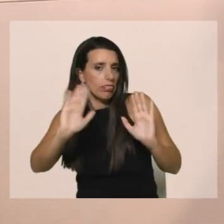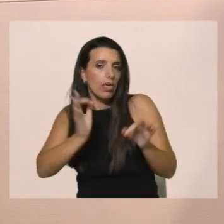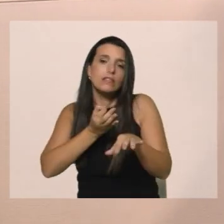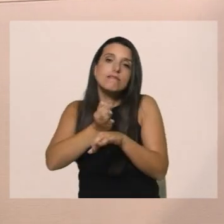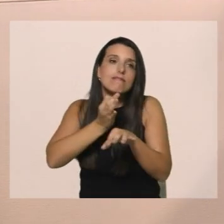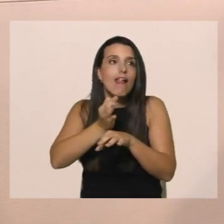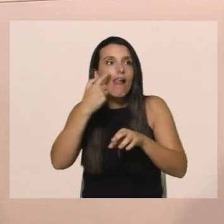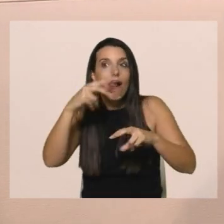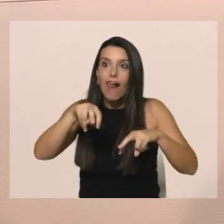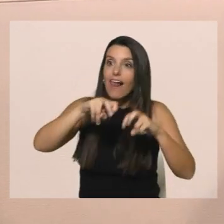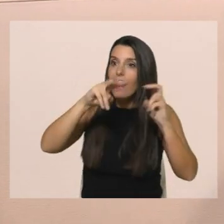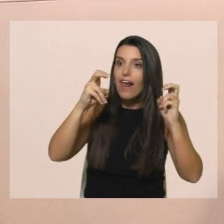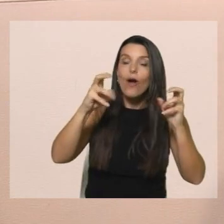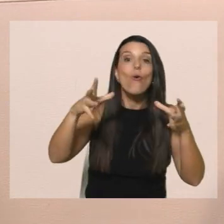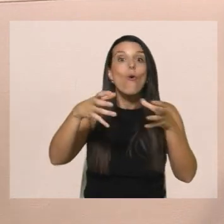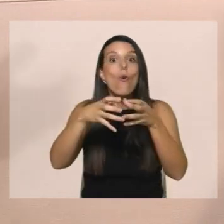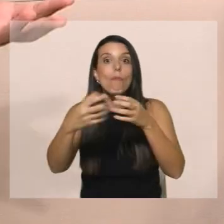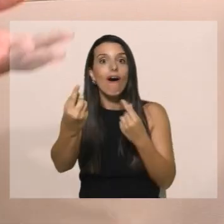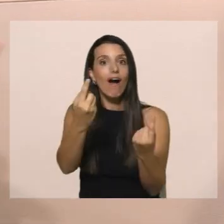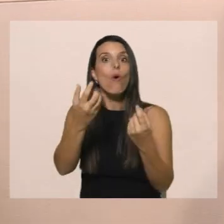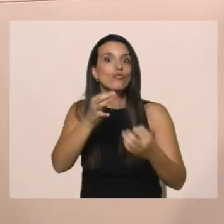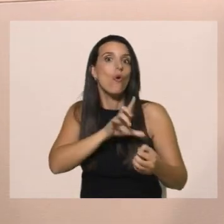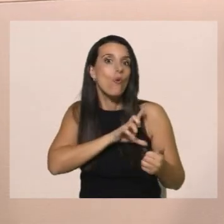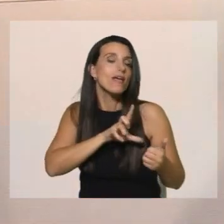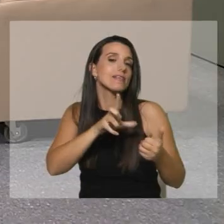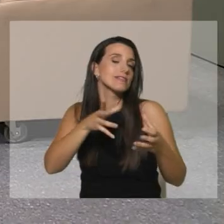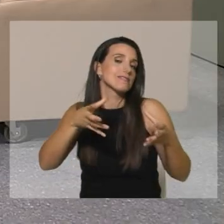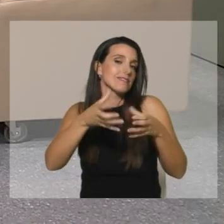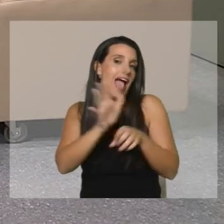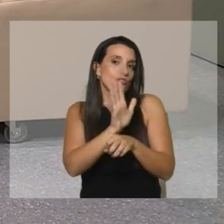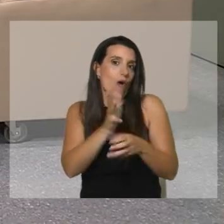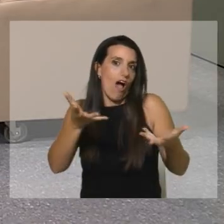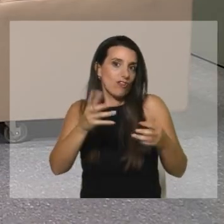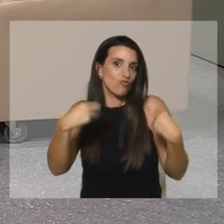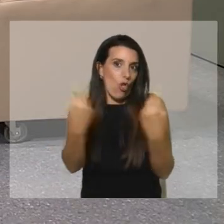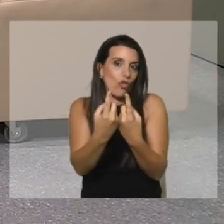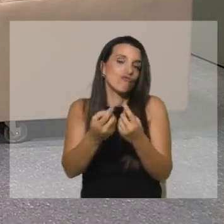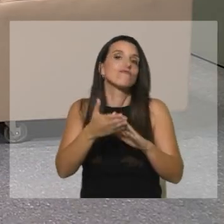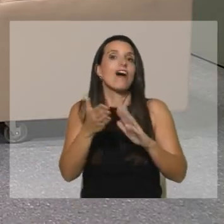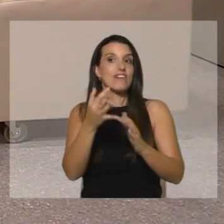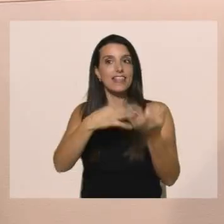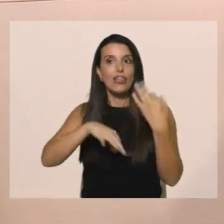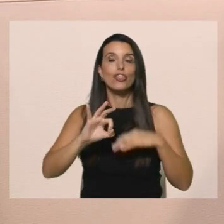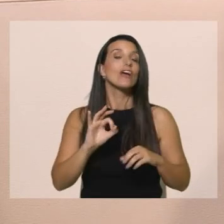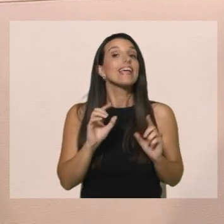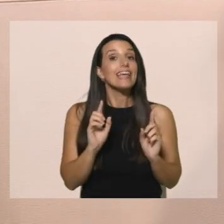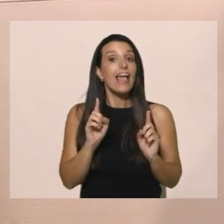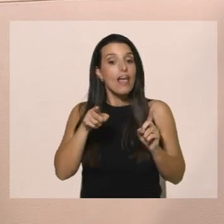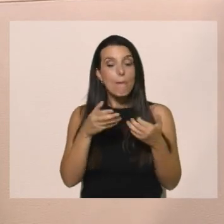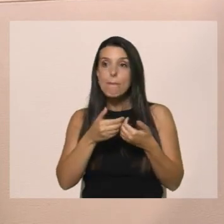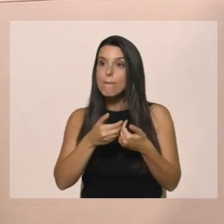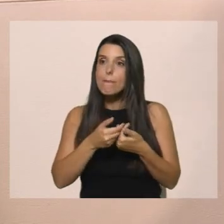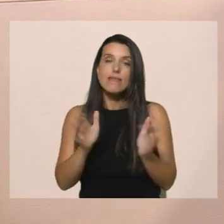Y ahí formé un pequeño grupo que está integrado por Luis y por lo que es el elenco de hoy, que va a ser la obra. Y ahí